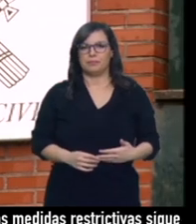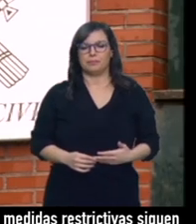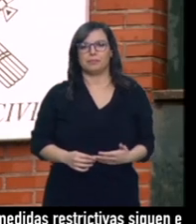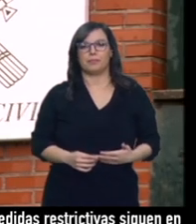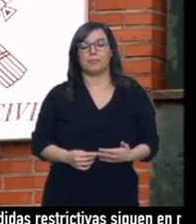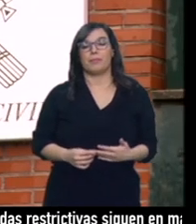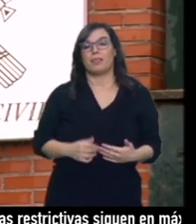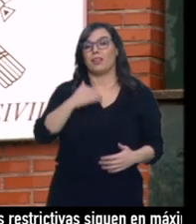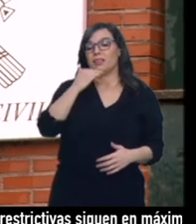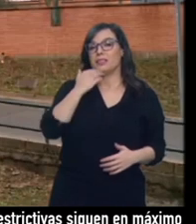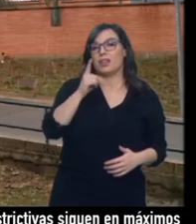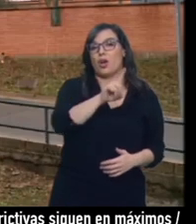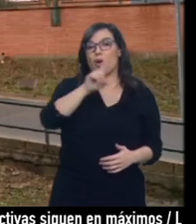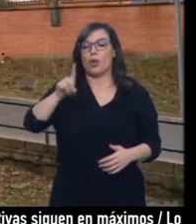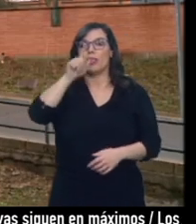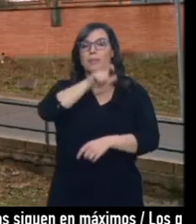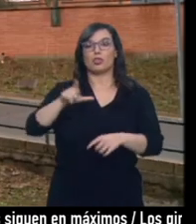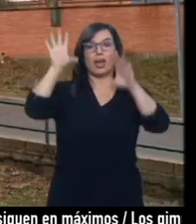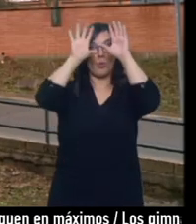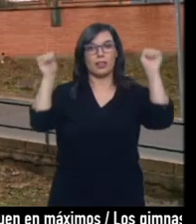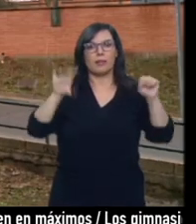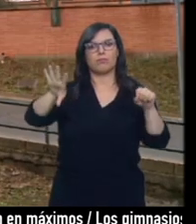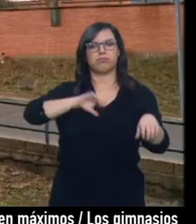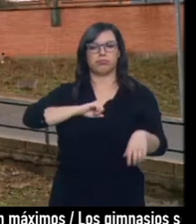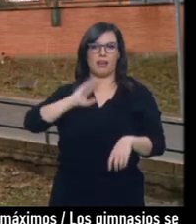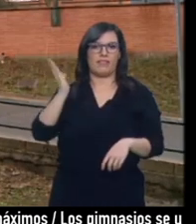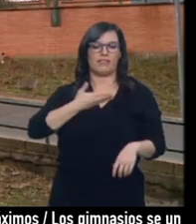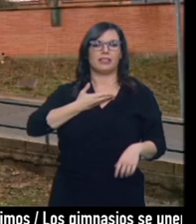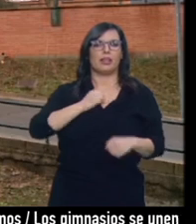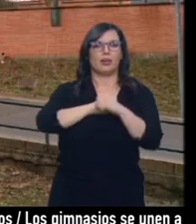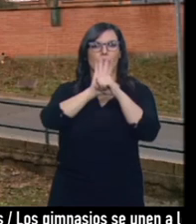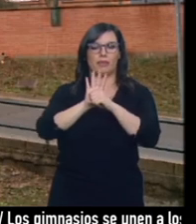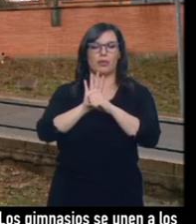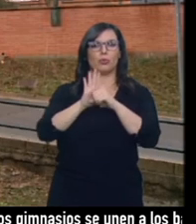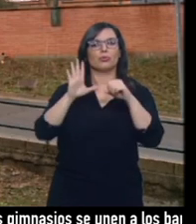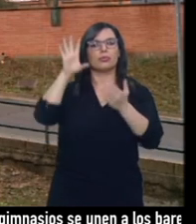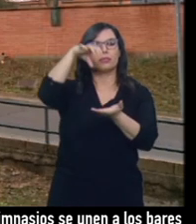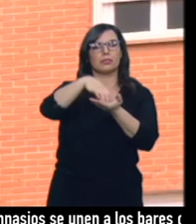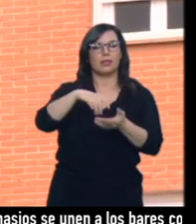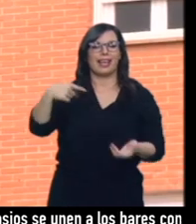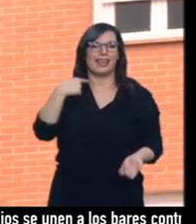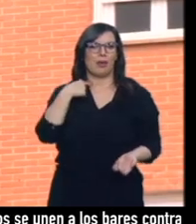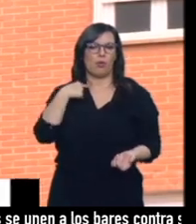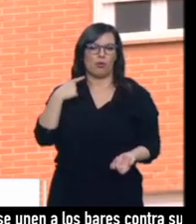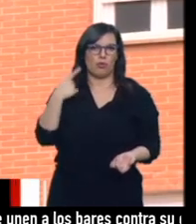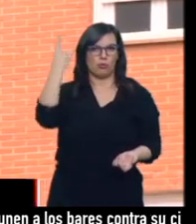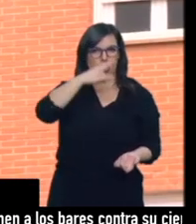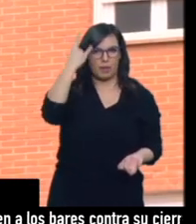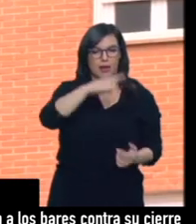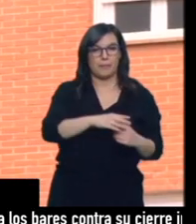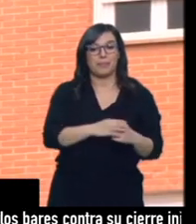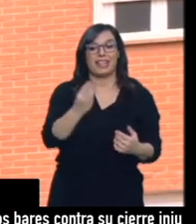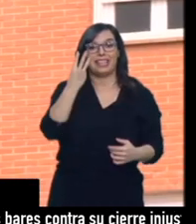Al menos 11 agentes de la Guardia Civil están afectados por un brote de coronavirus en el cuartel de Guijuelo, en Salamanca. 3 de